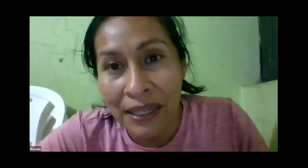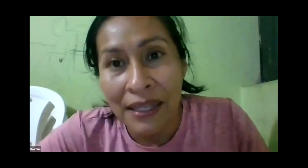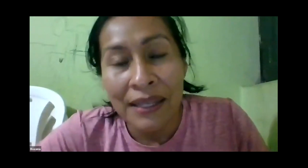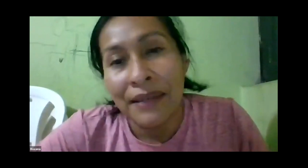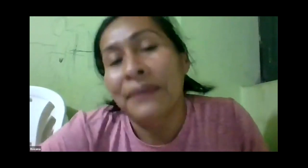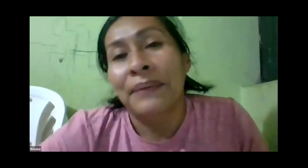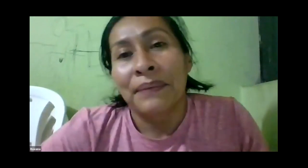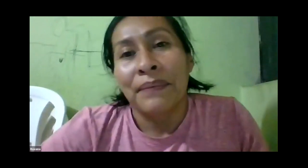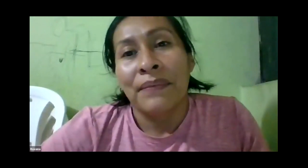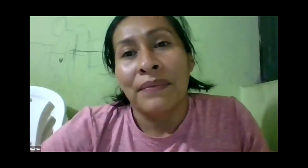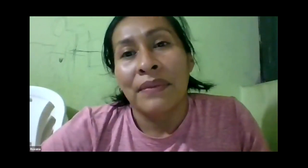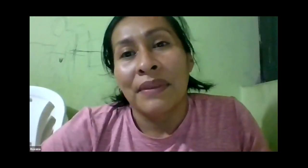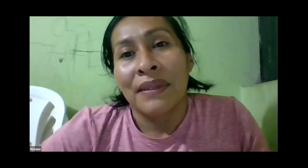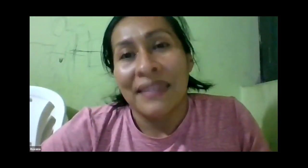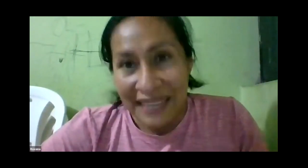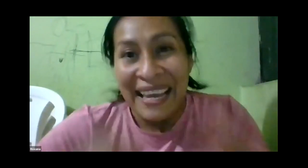escribir